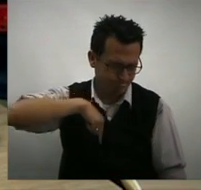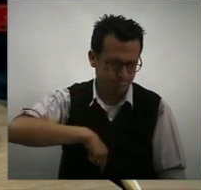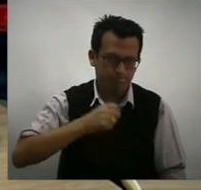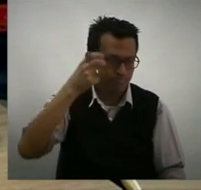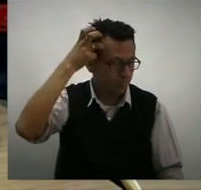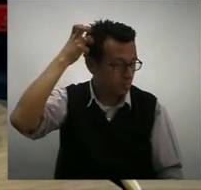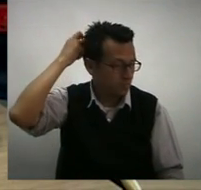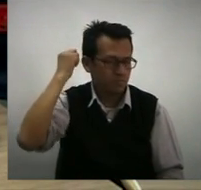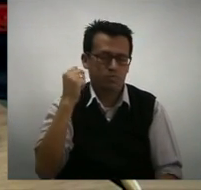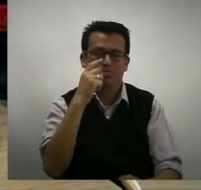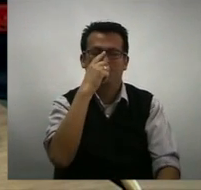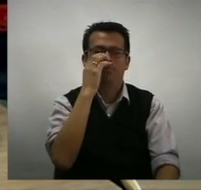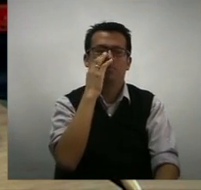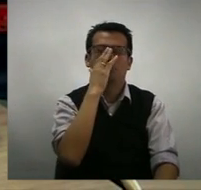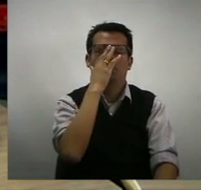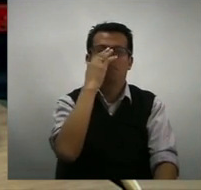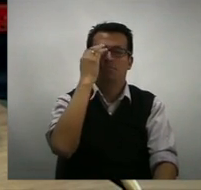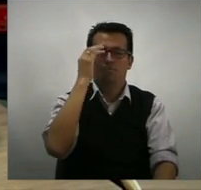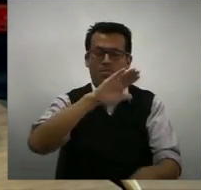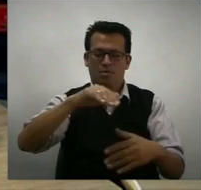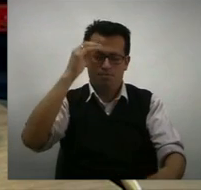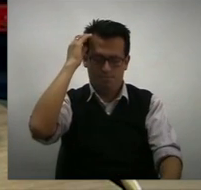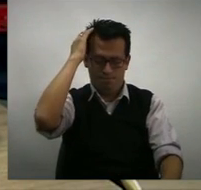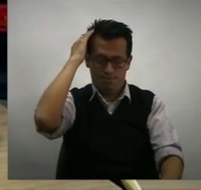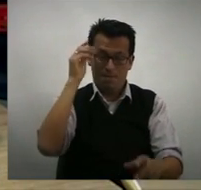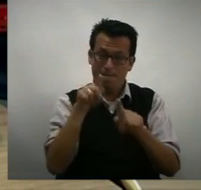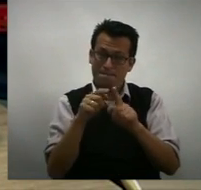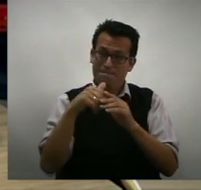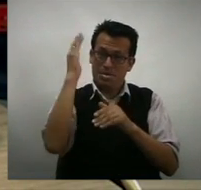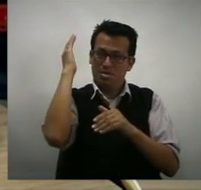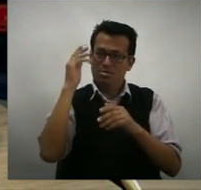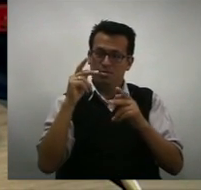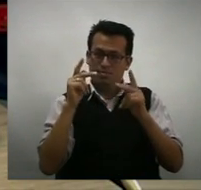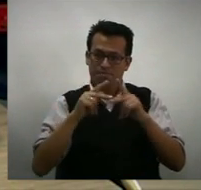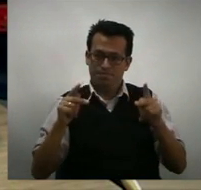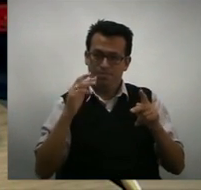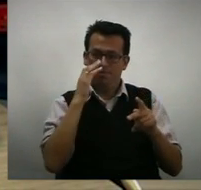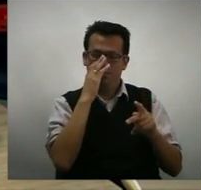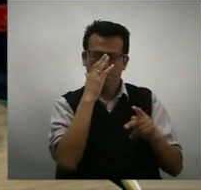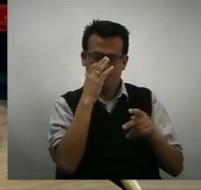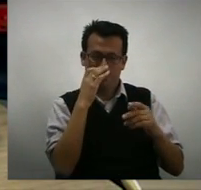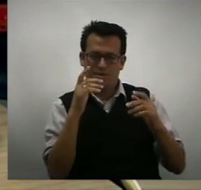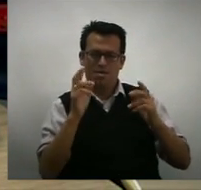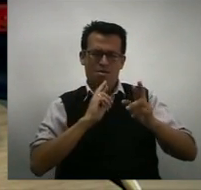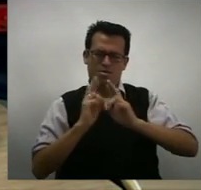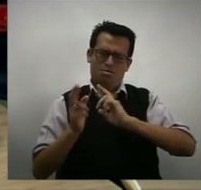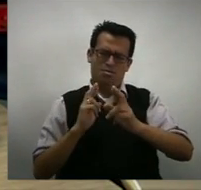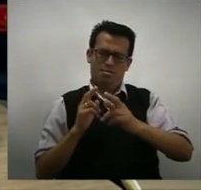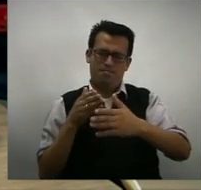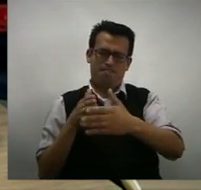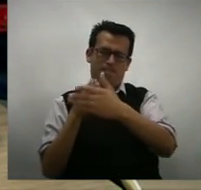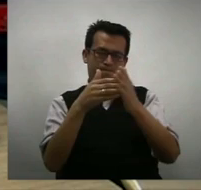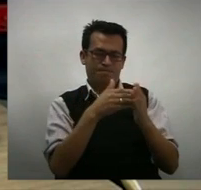Nuevos dispositivos sobrecodificados invaden el cuerpo. La realidad tecnológica despliega sobre el hombre una ideología